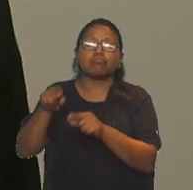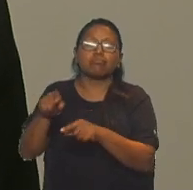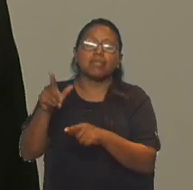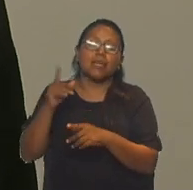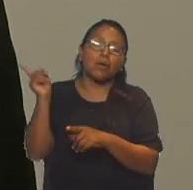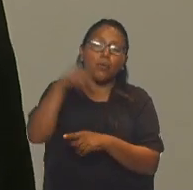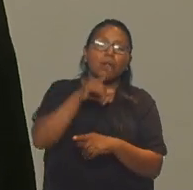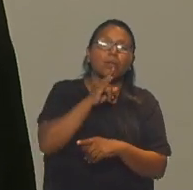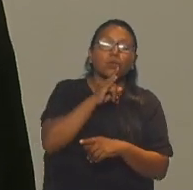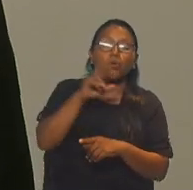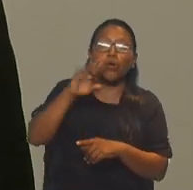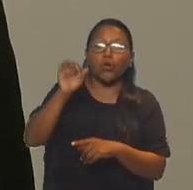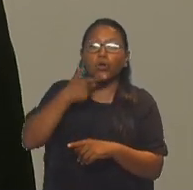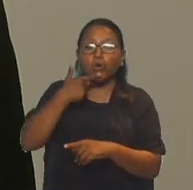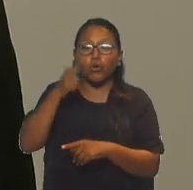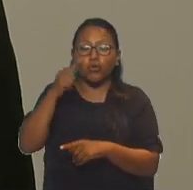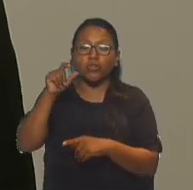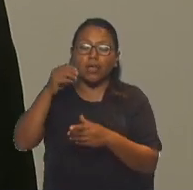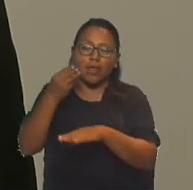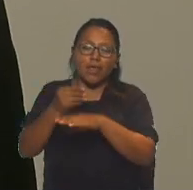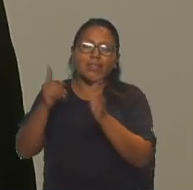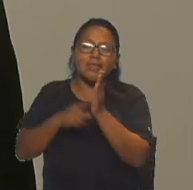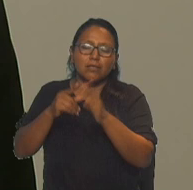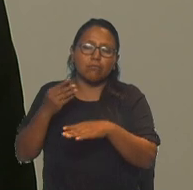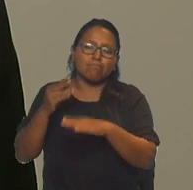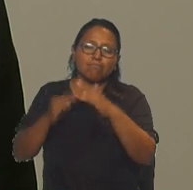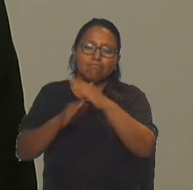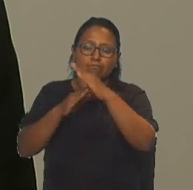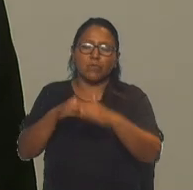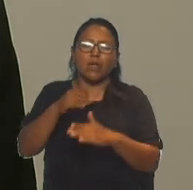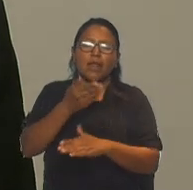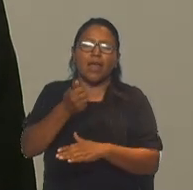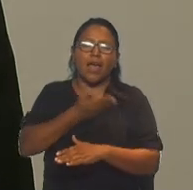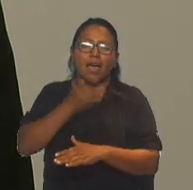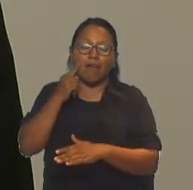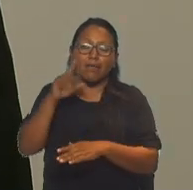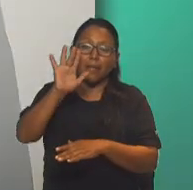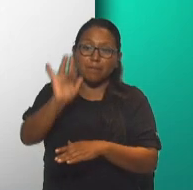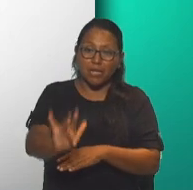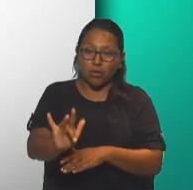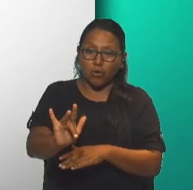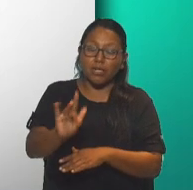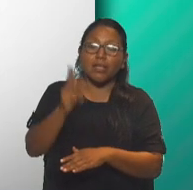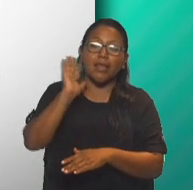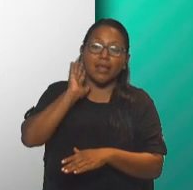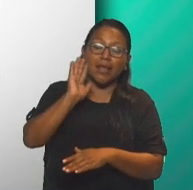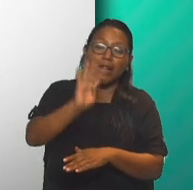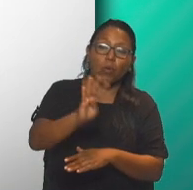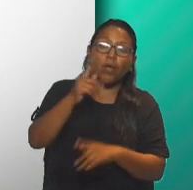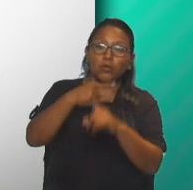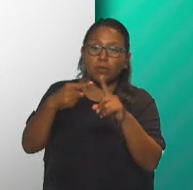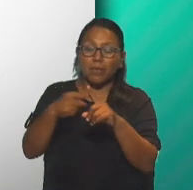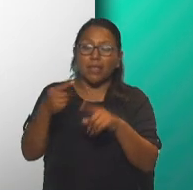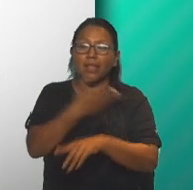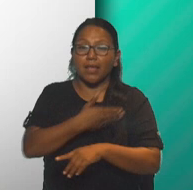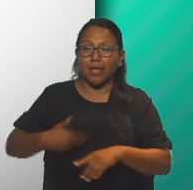cuanto Agustín Rossi actual titular de la AFI estará asumiendo el cargo el próximo miércoles 16:30 en casa de